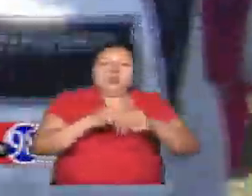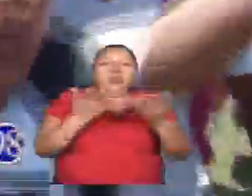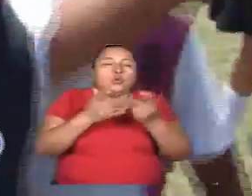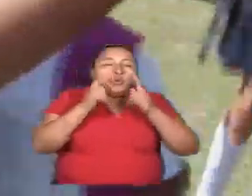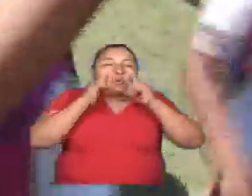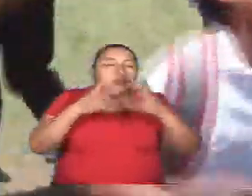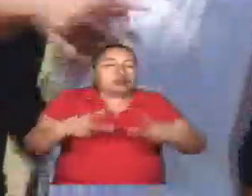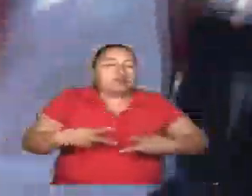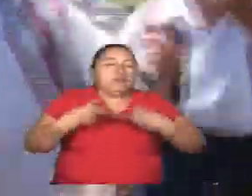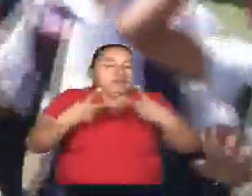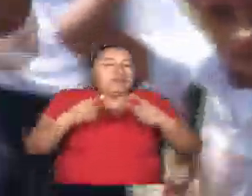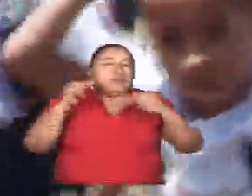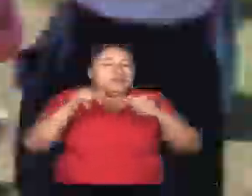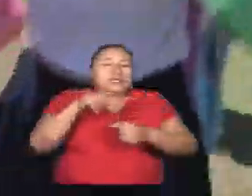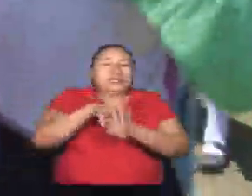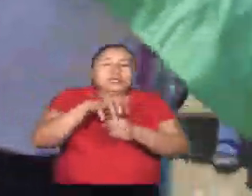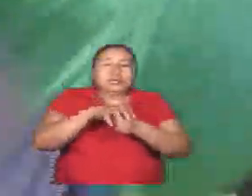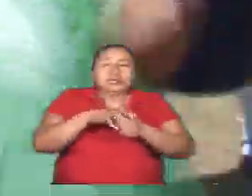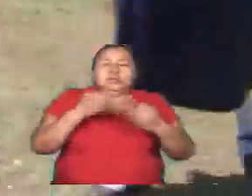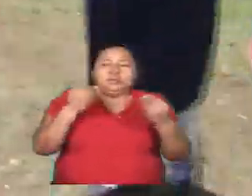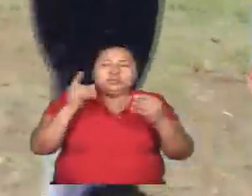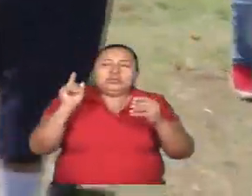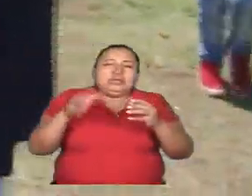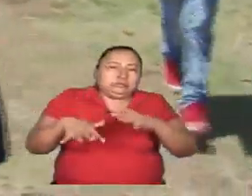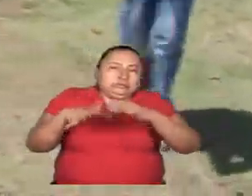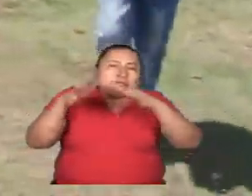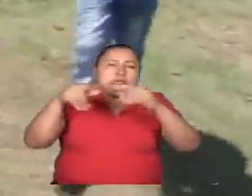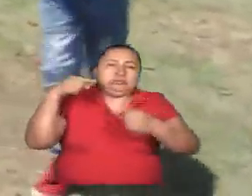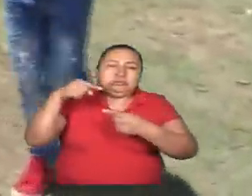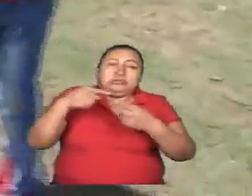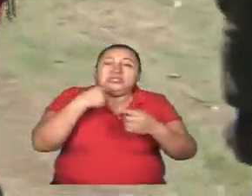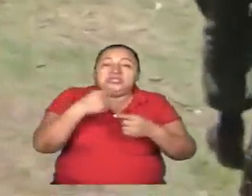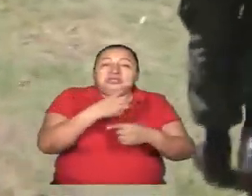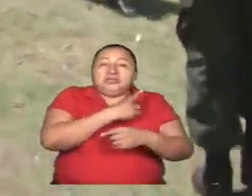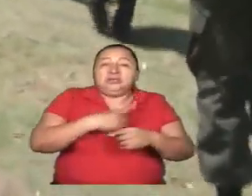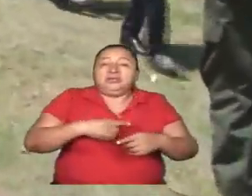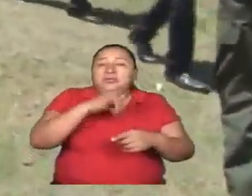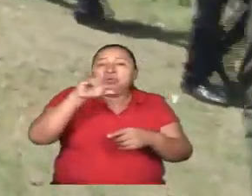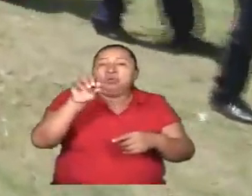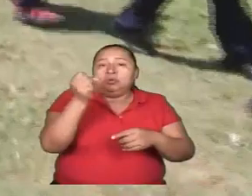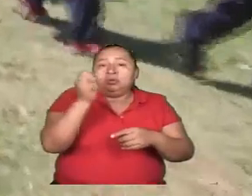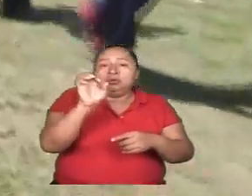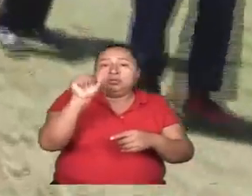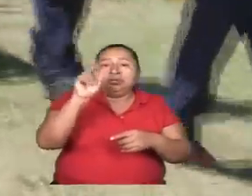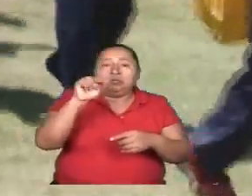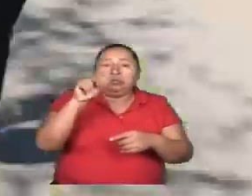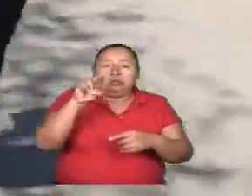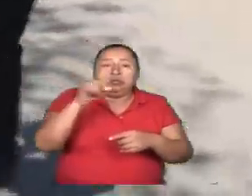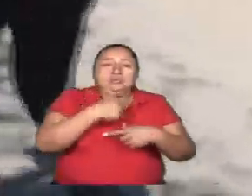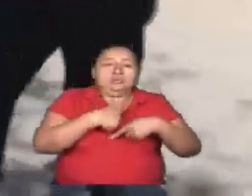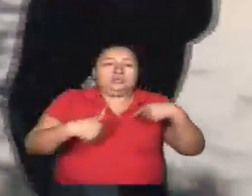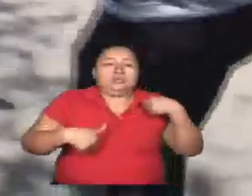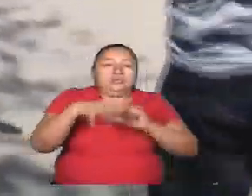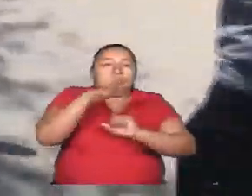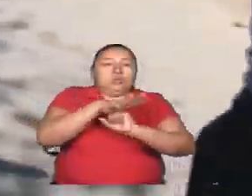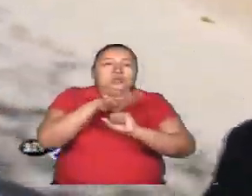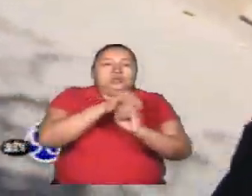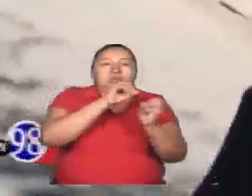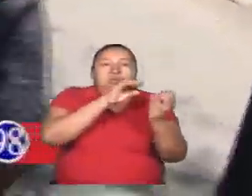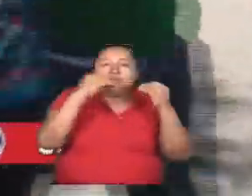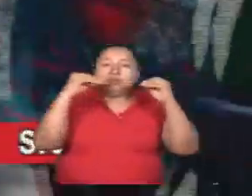proteger la vida en situaciones de multiamenazas, señaló el diputado José Antonio Cepeda, presidente de la Comisión de Educación de la